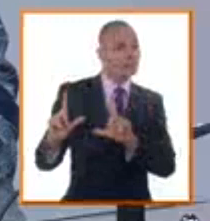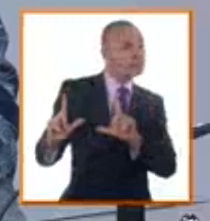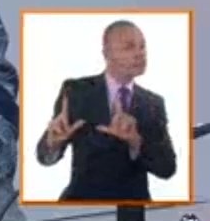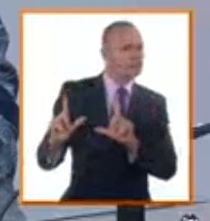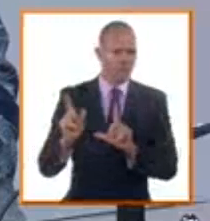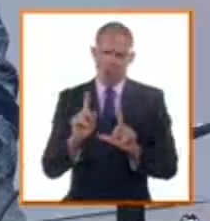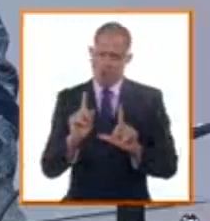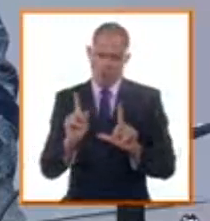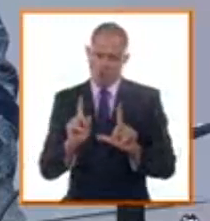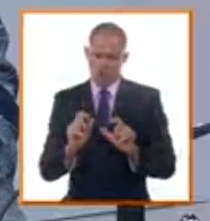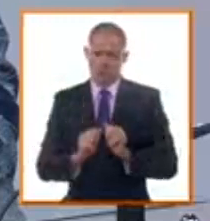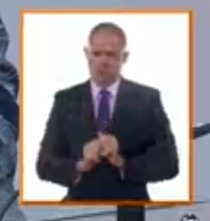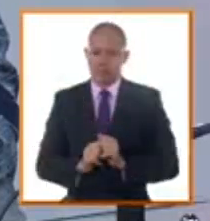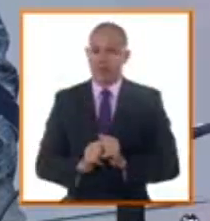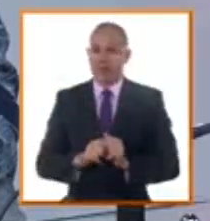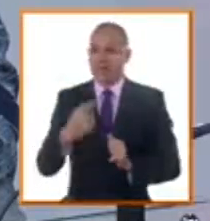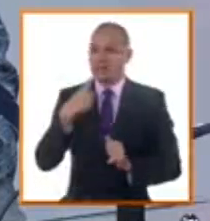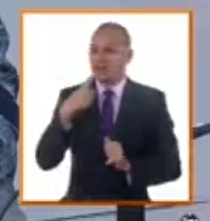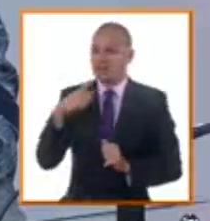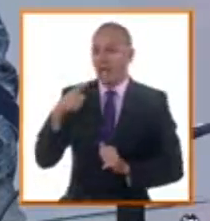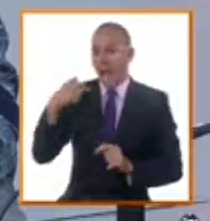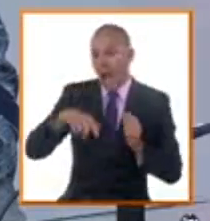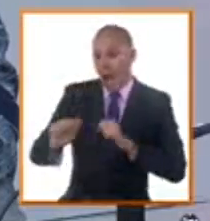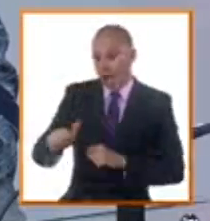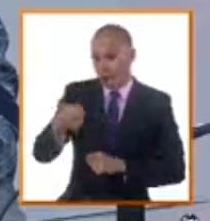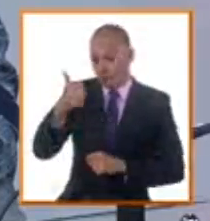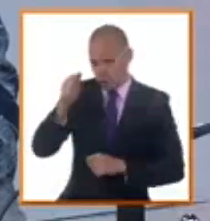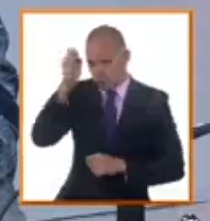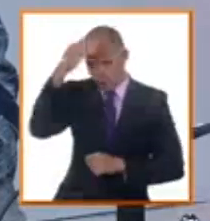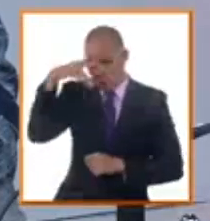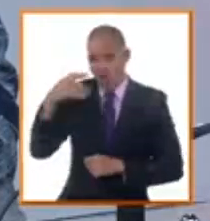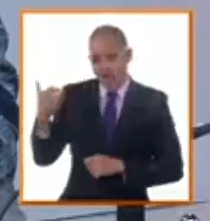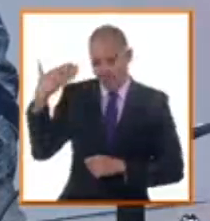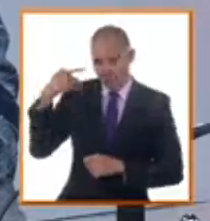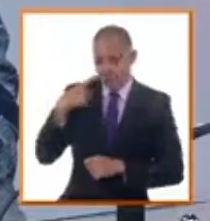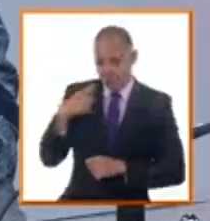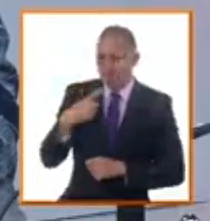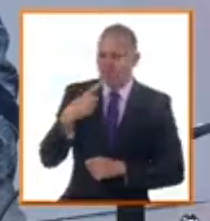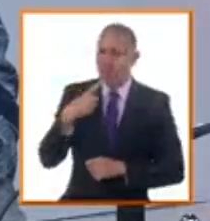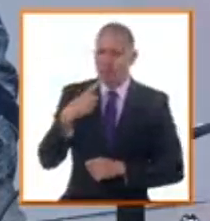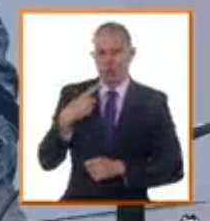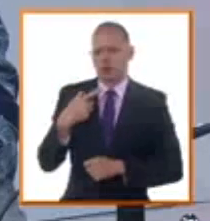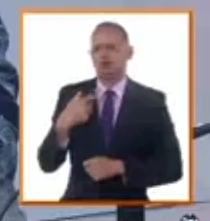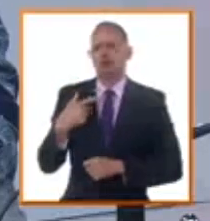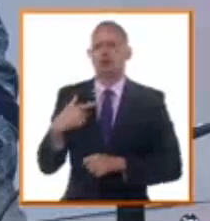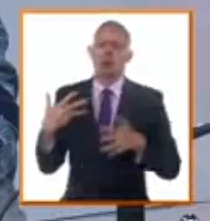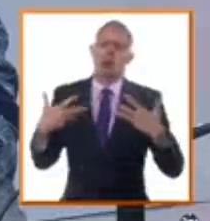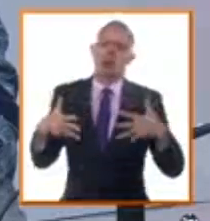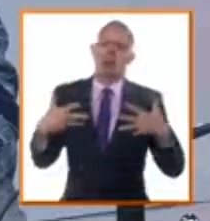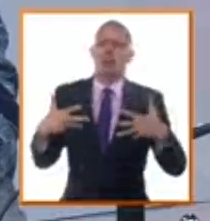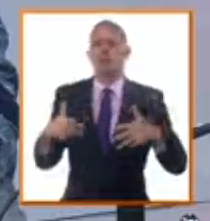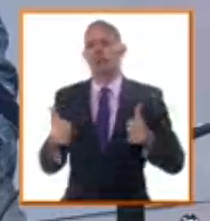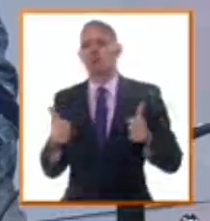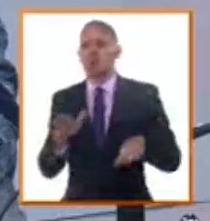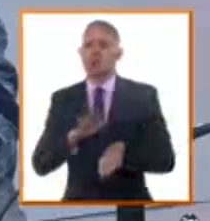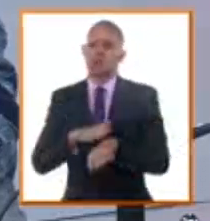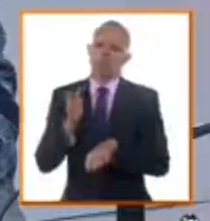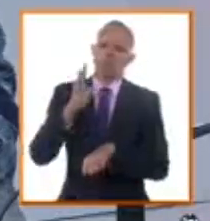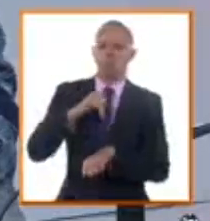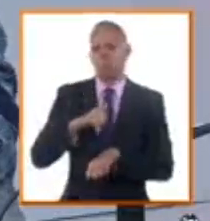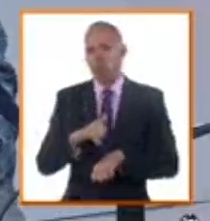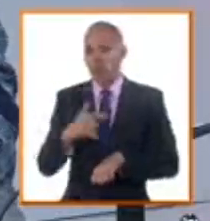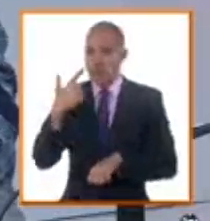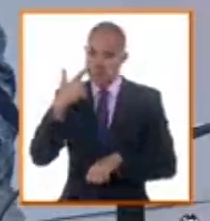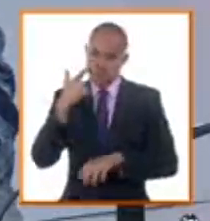ha prometido luchar contra el caso, pudiera declararse inocente. Afuera del tribunal se esperan grandes multitudes. Trump ha convocado